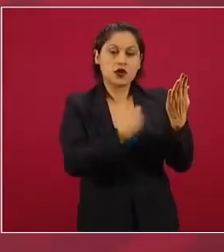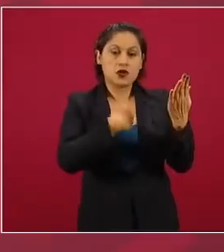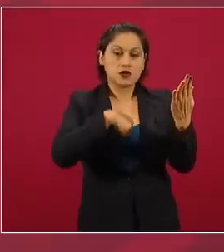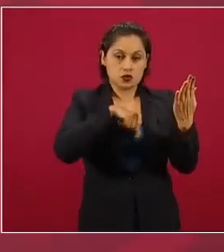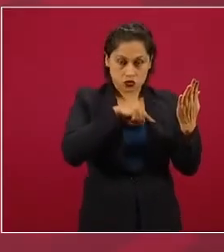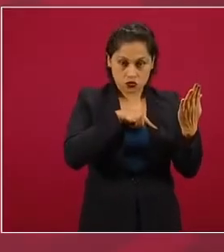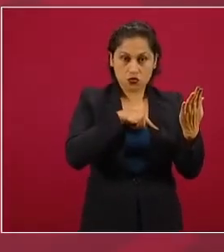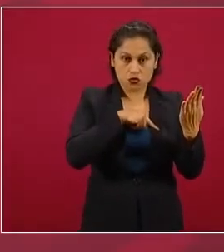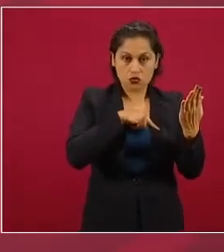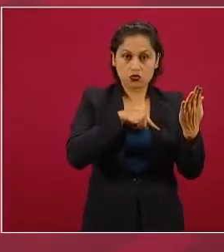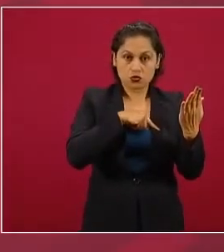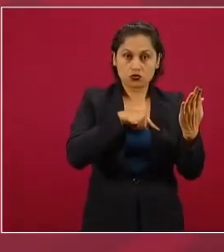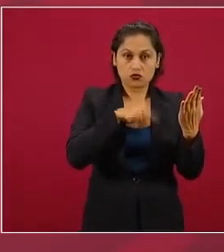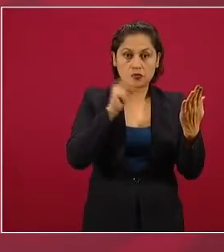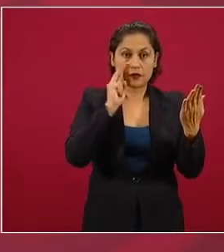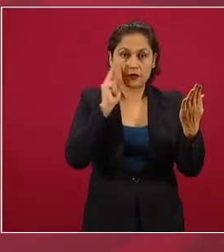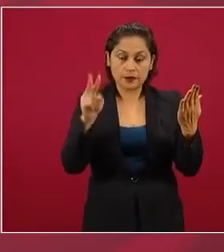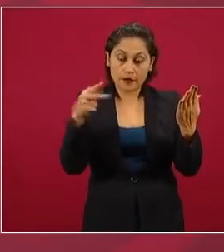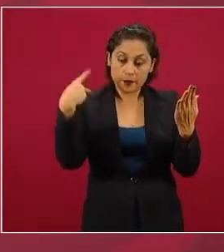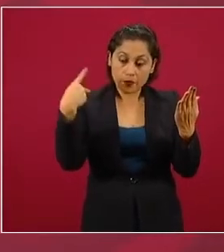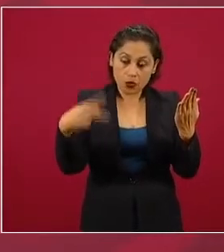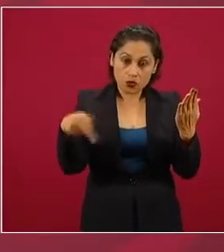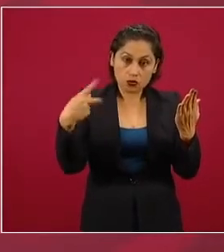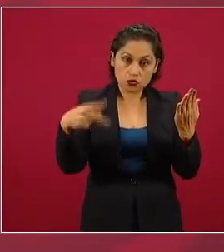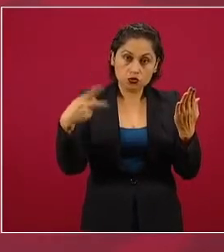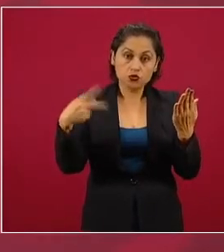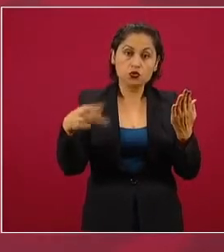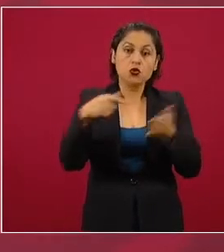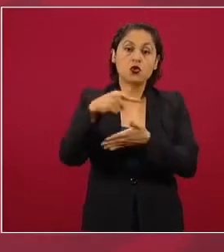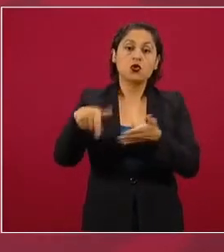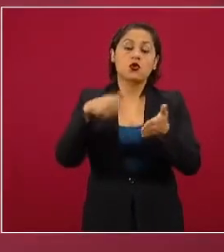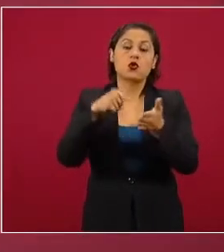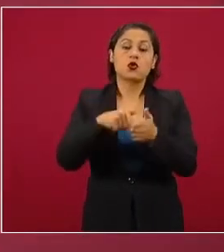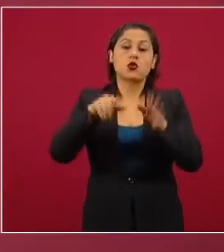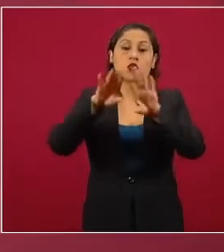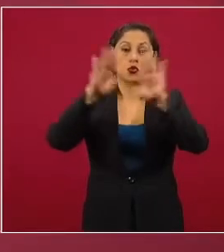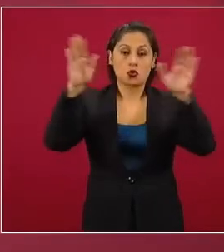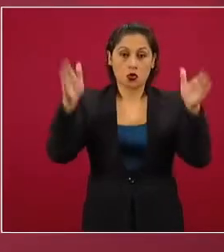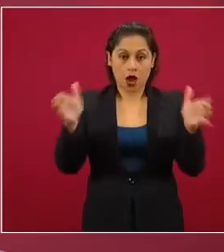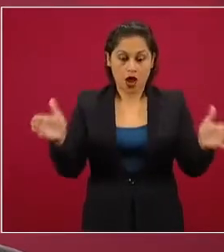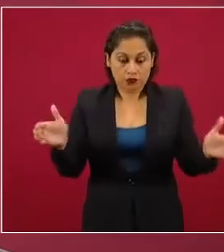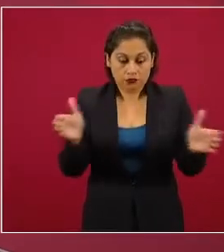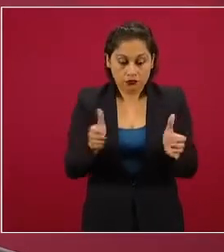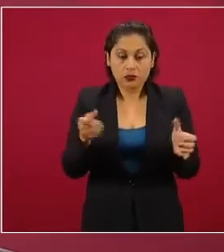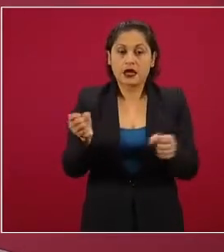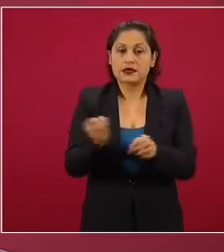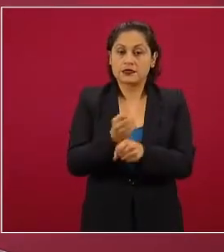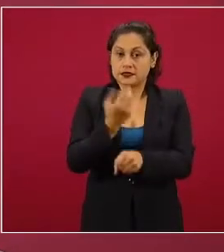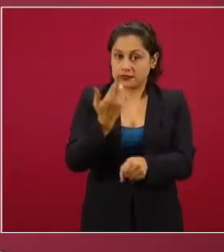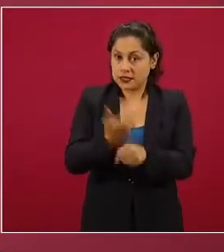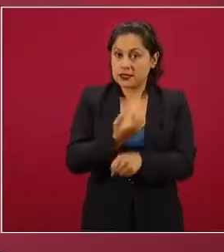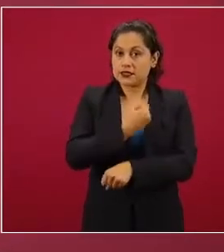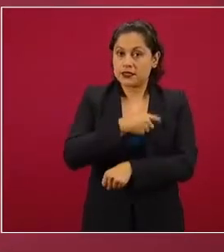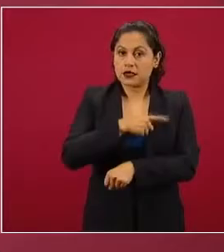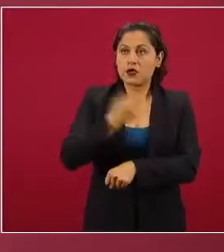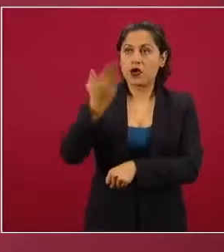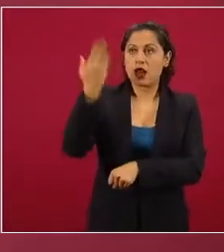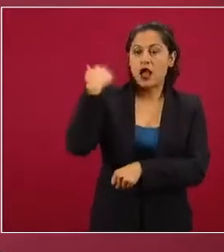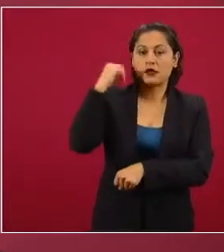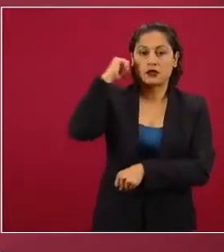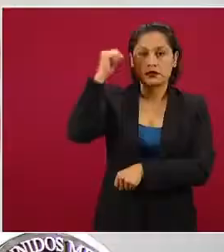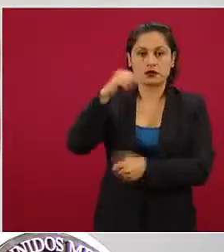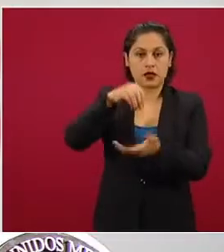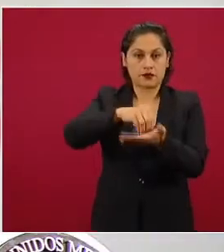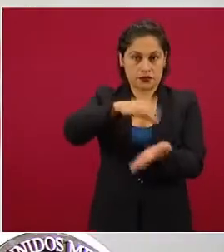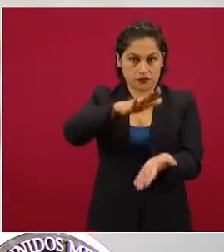comparamos con los protocolos de seguridad sanitaria para espacios públicos cerrados que la Secretaría de Salud estableció desde abril,